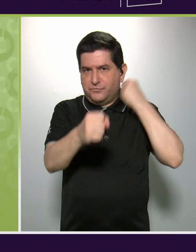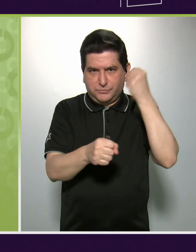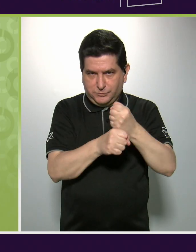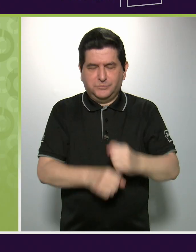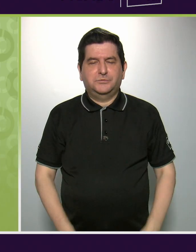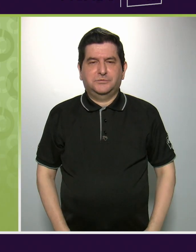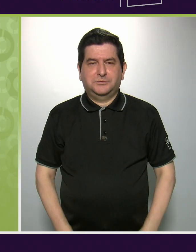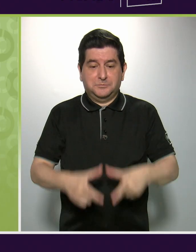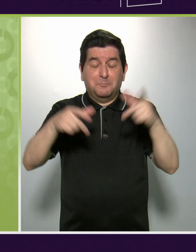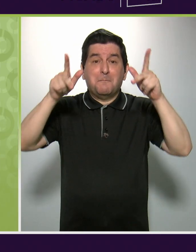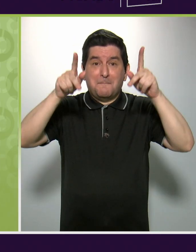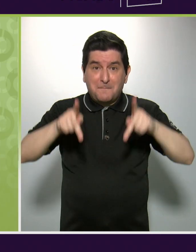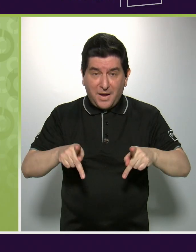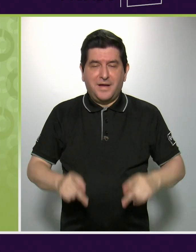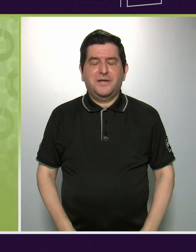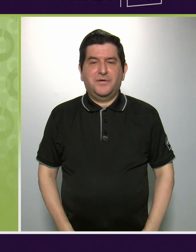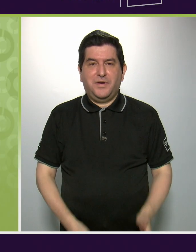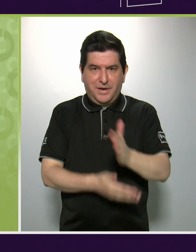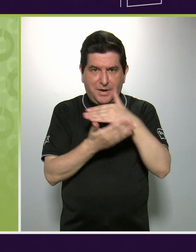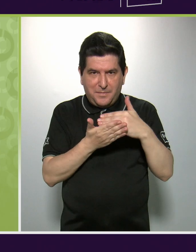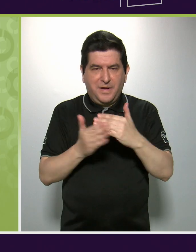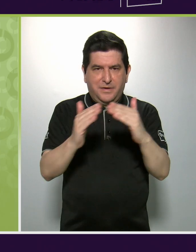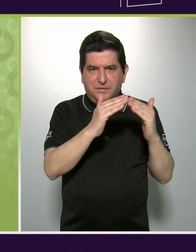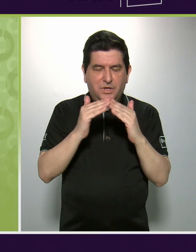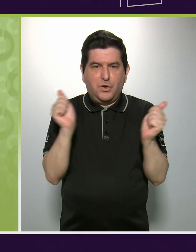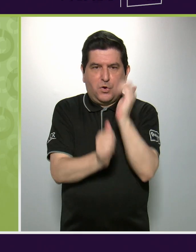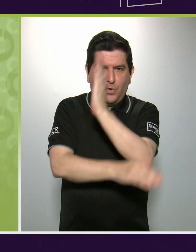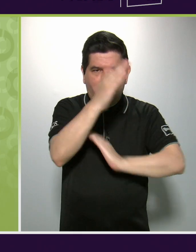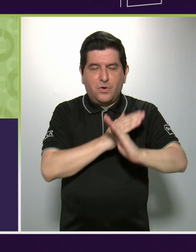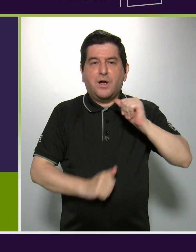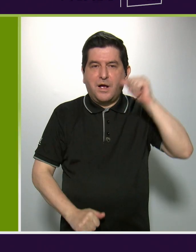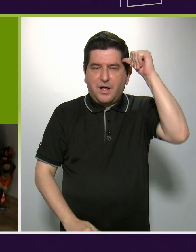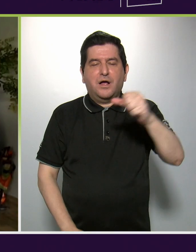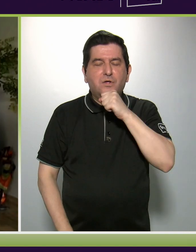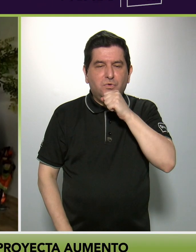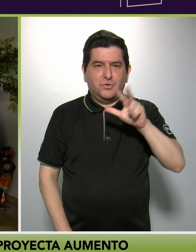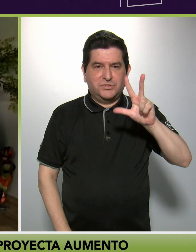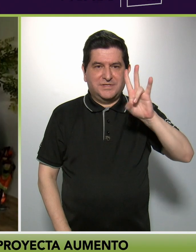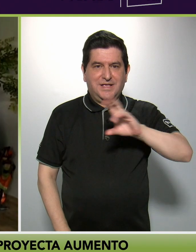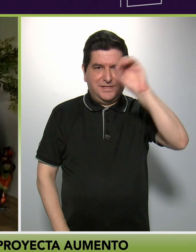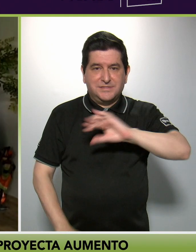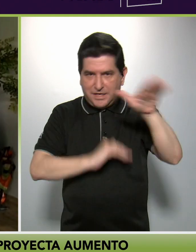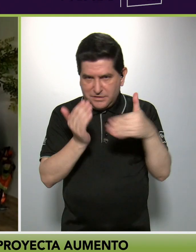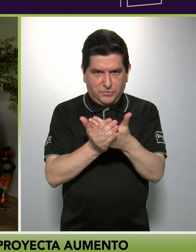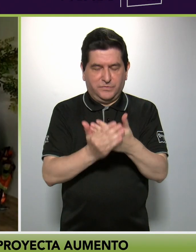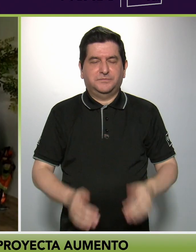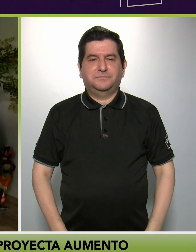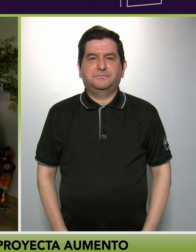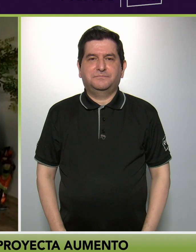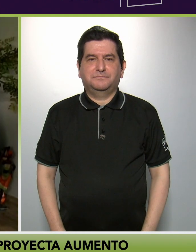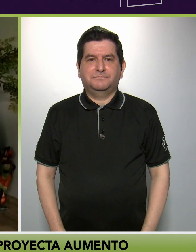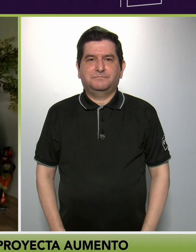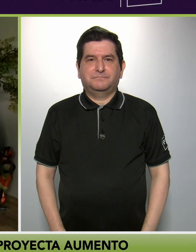discapacidad son adultos mayores, son 37% del total. Pero entonces podríamos hablar de que entre las situaciones más